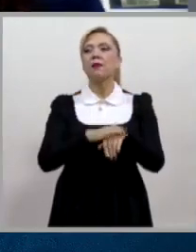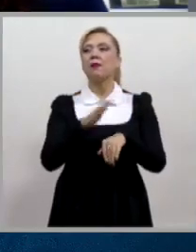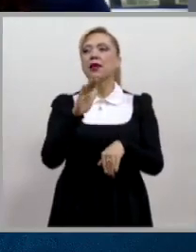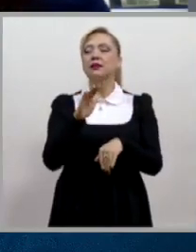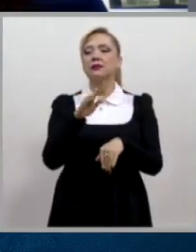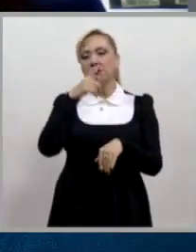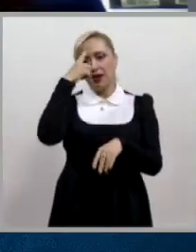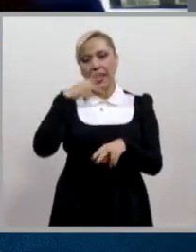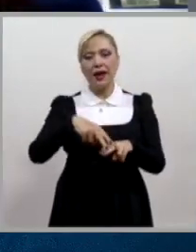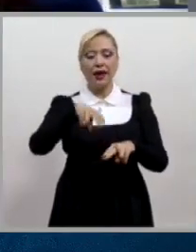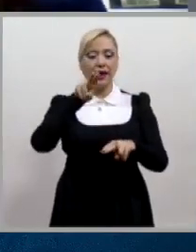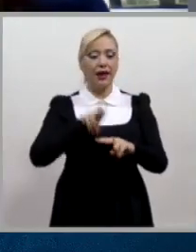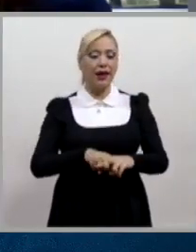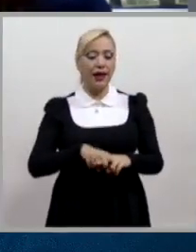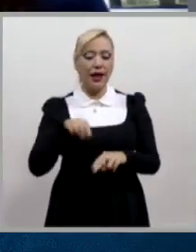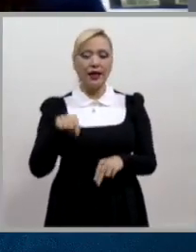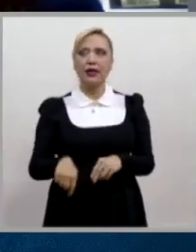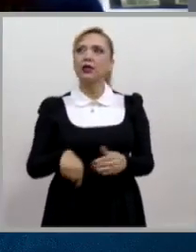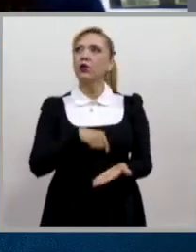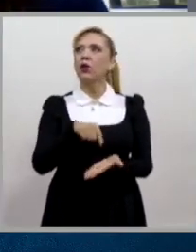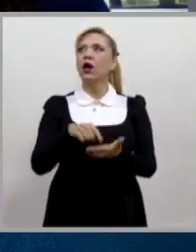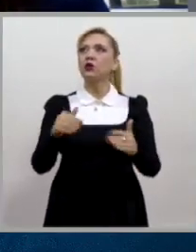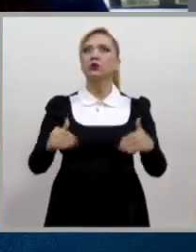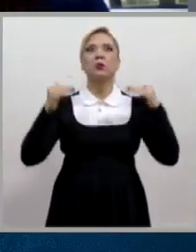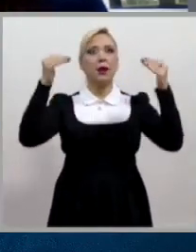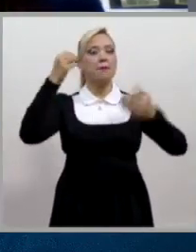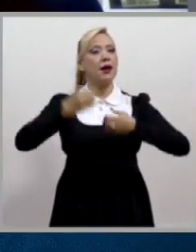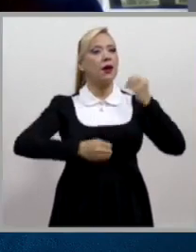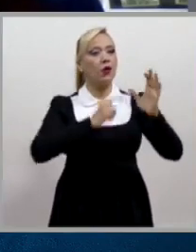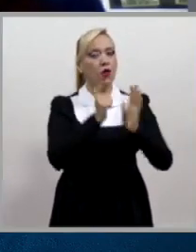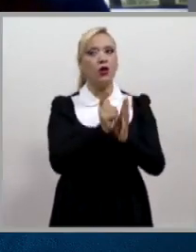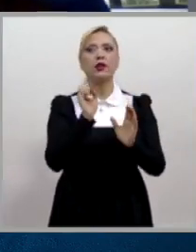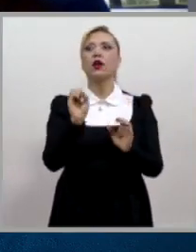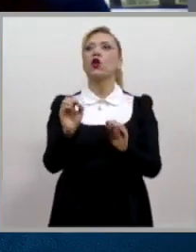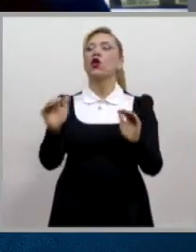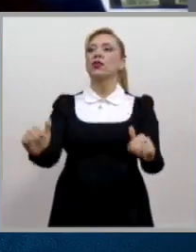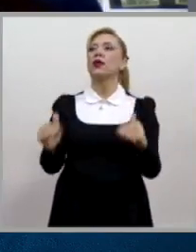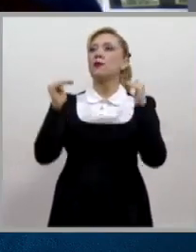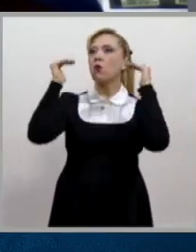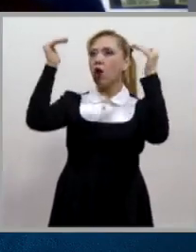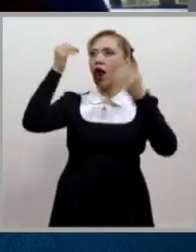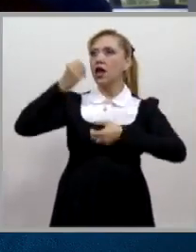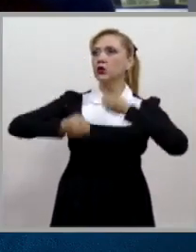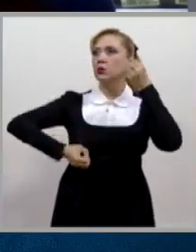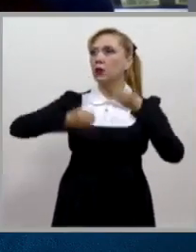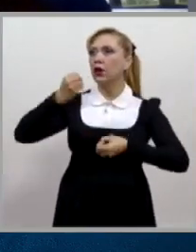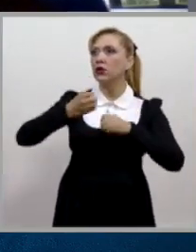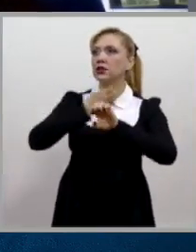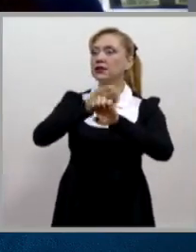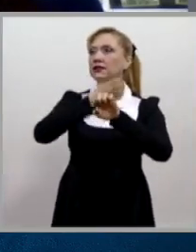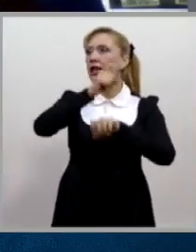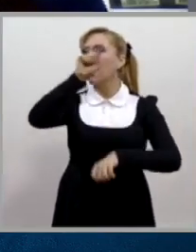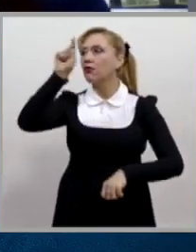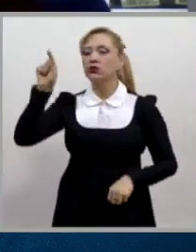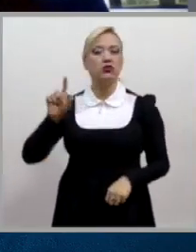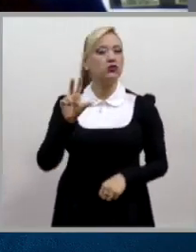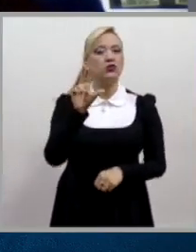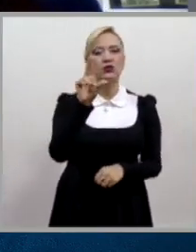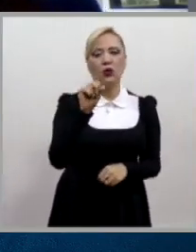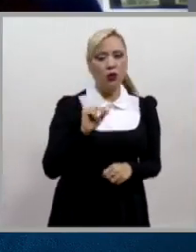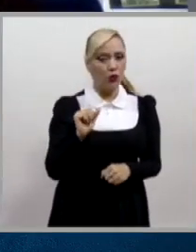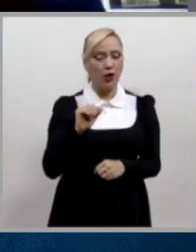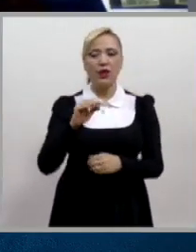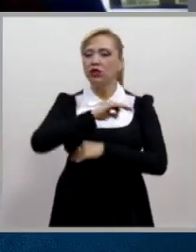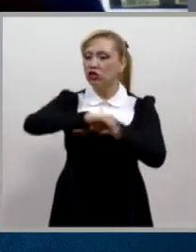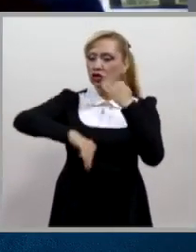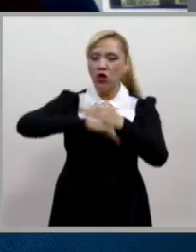únicamente en espacios como la Suprema Corte o ciertos tribunales superiores de ciertos estados. Es decir, cómo lograr esa paridad